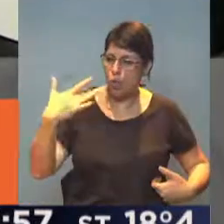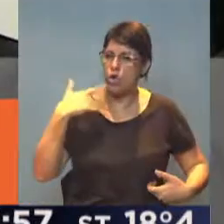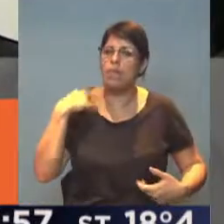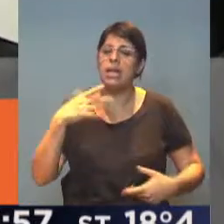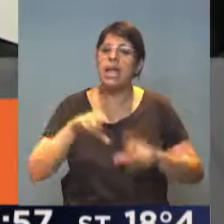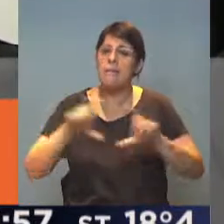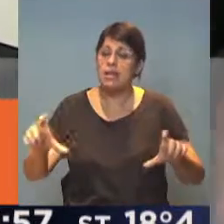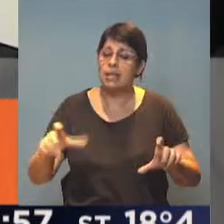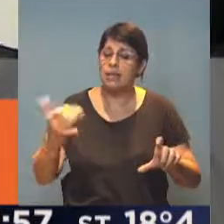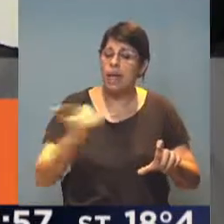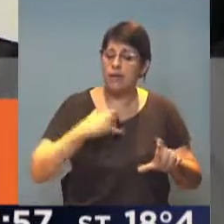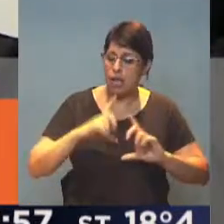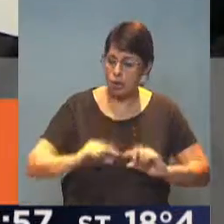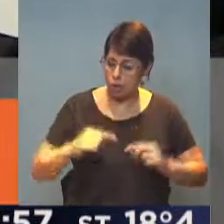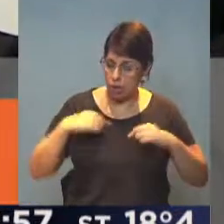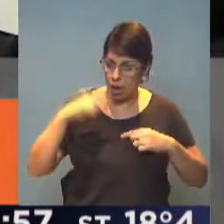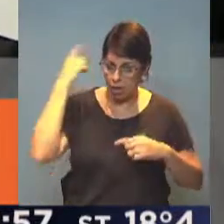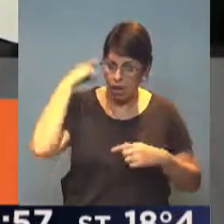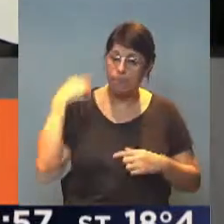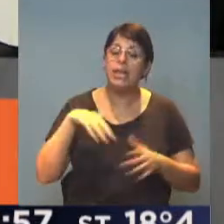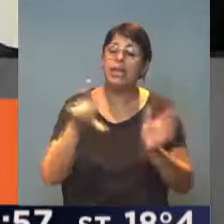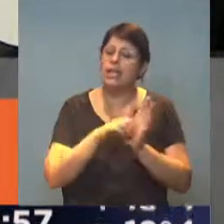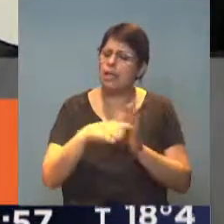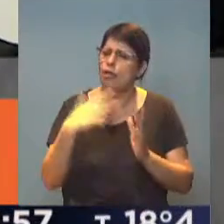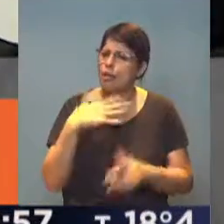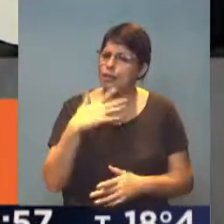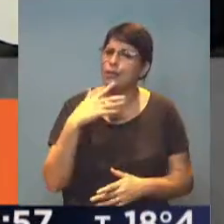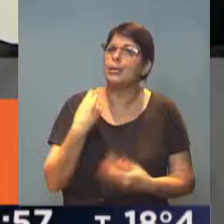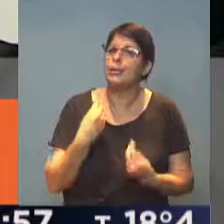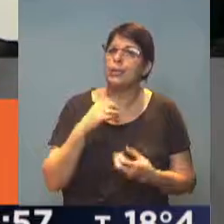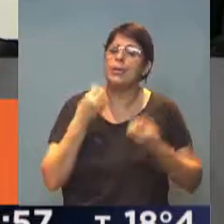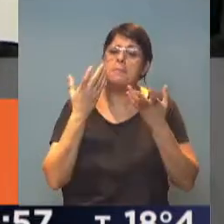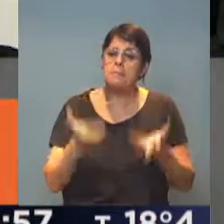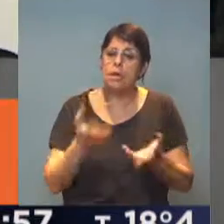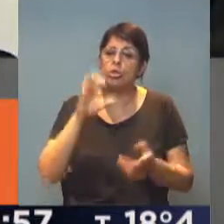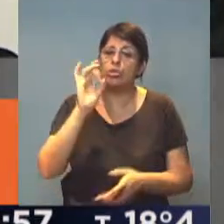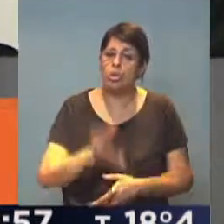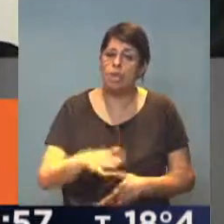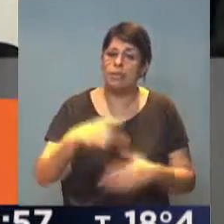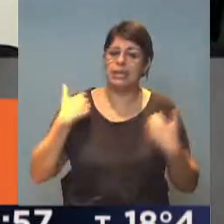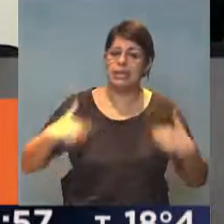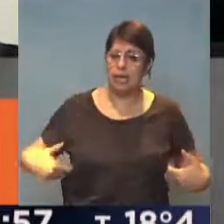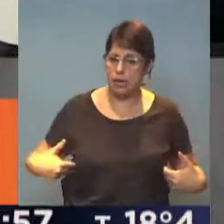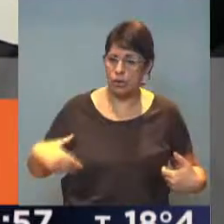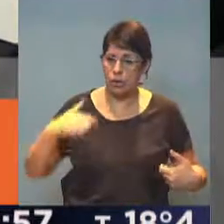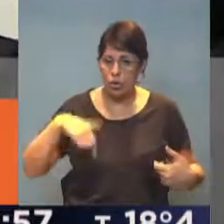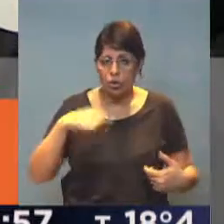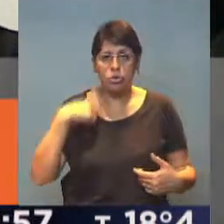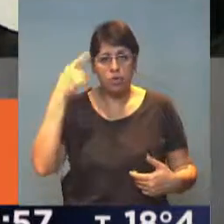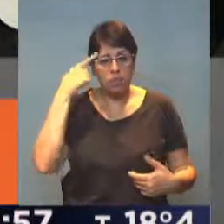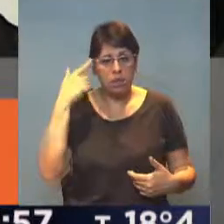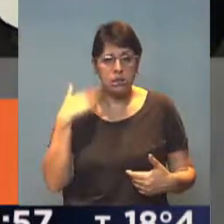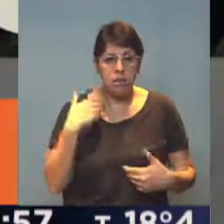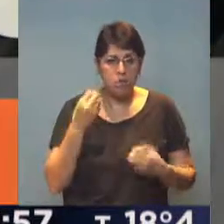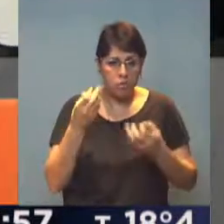chapa patente. Los legisladores entendían que era mejor hacerlo solamente con el chaleco. Para nosotros eso es un avance importante, el